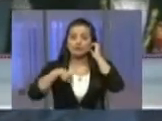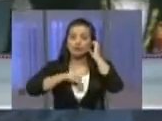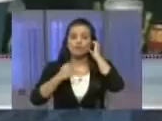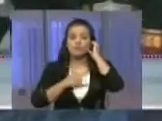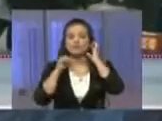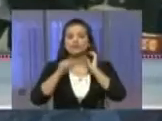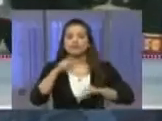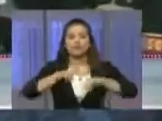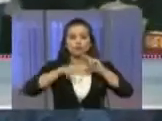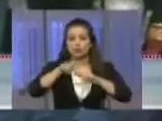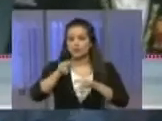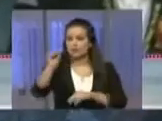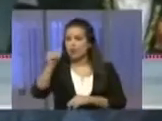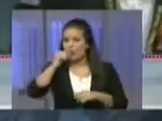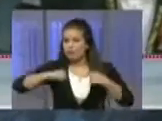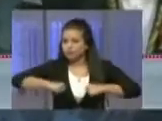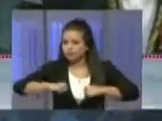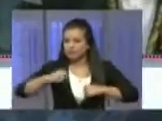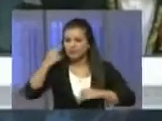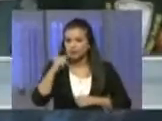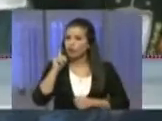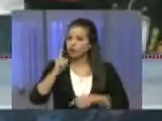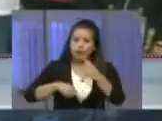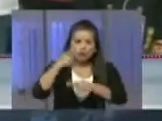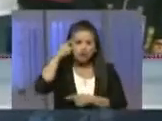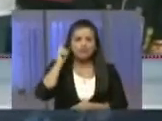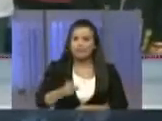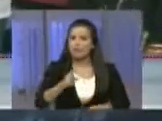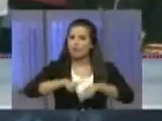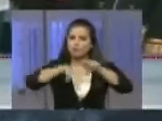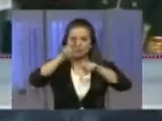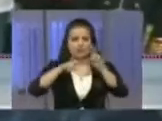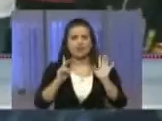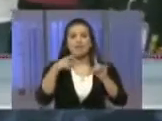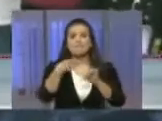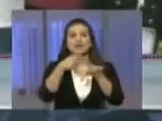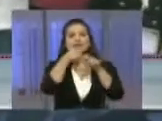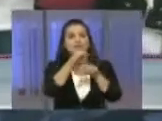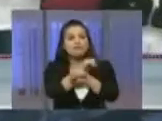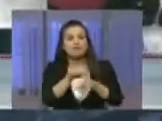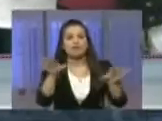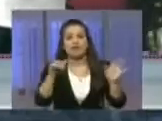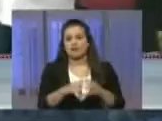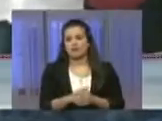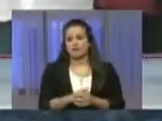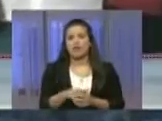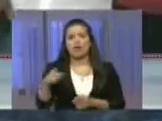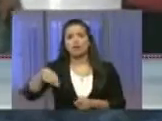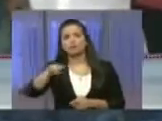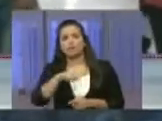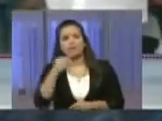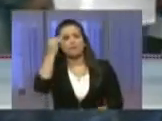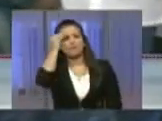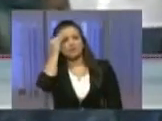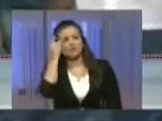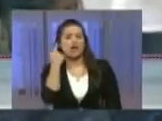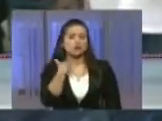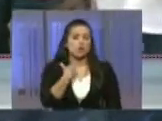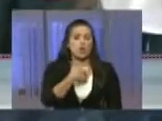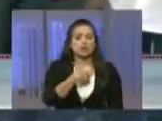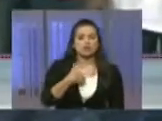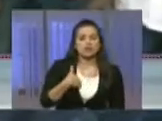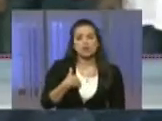mimu compañero todos los días construir y divulgar no nos conformemos solo con hacer